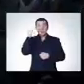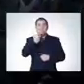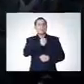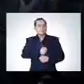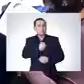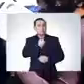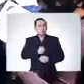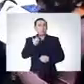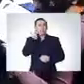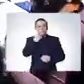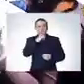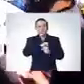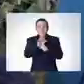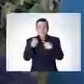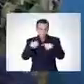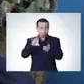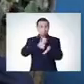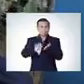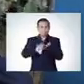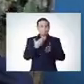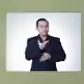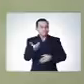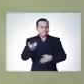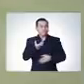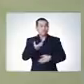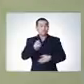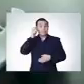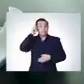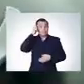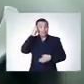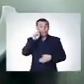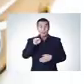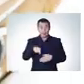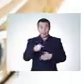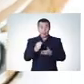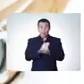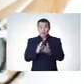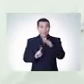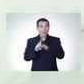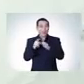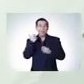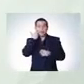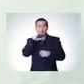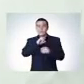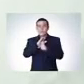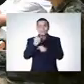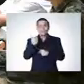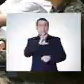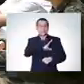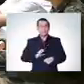países sufren la pandemia y tienen que seguir pagando. Todo esto antes de tener un solo caso confirmado en nuestro